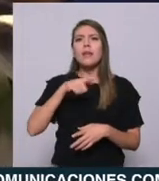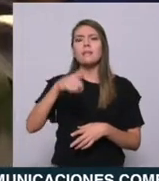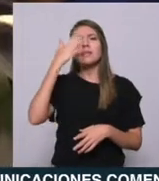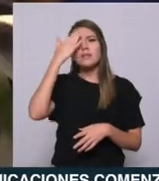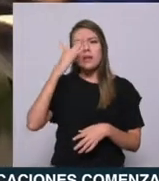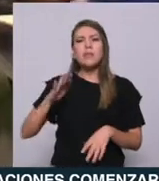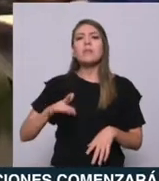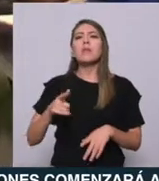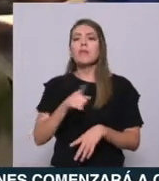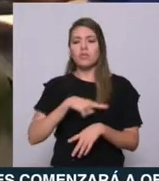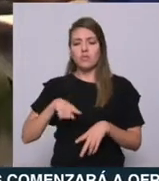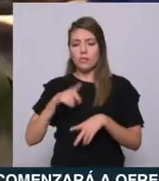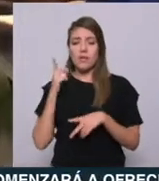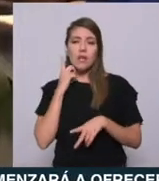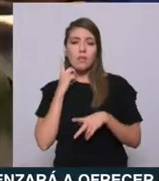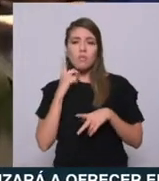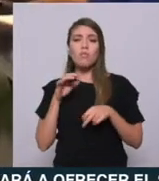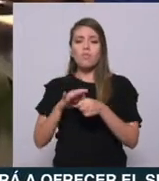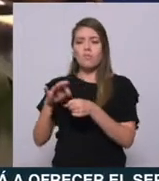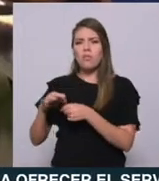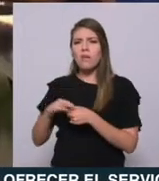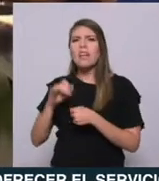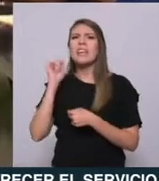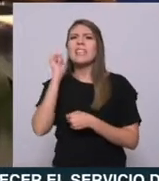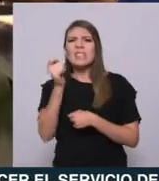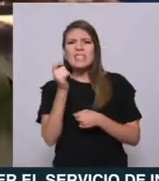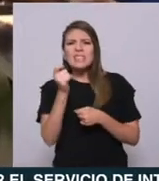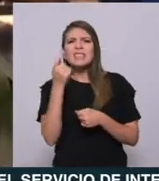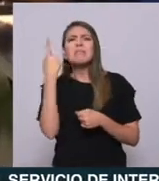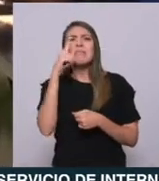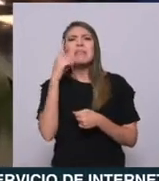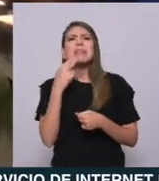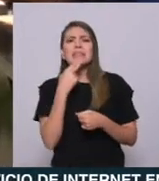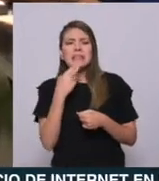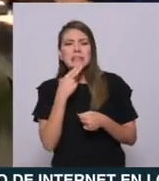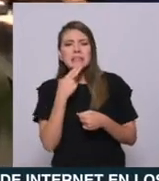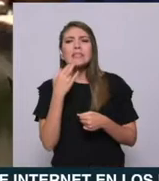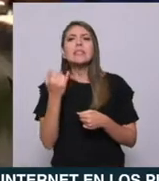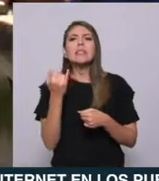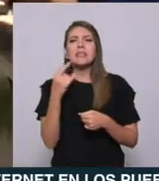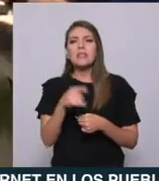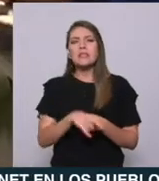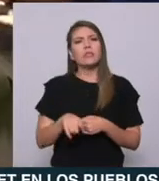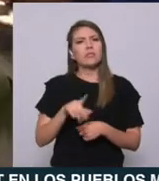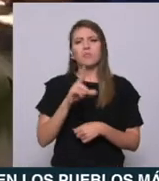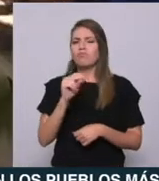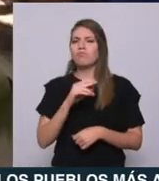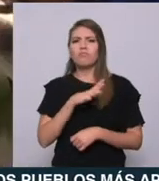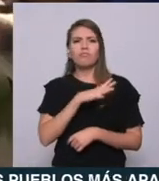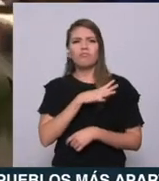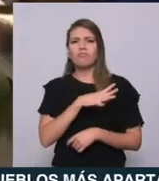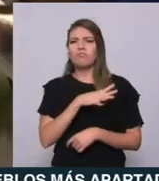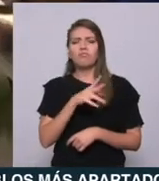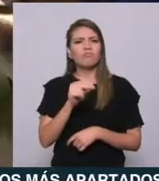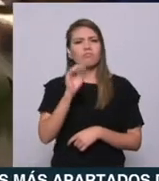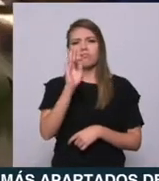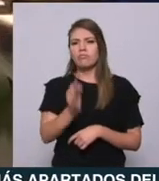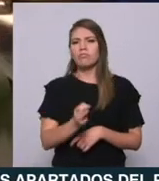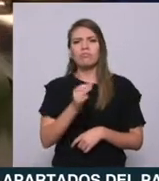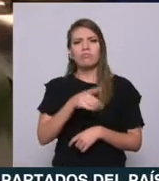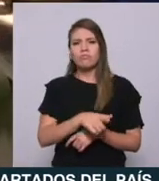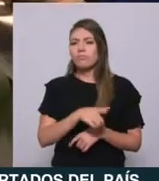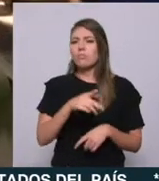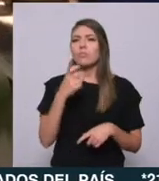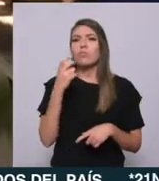ocuparía el cargo por la persona que están votando. Esto es totalmente inconstitucional y nosotros lo rechazamos y lo vamos a combatir